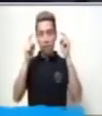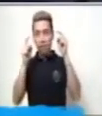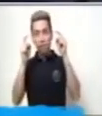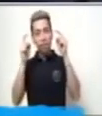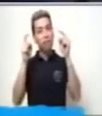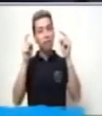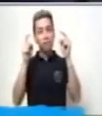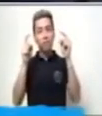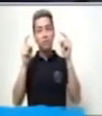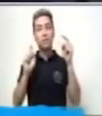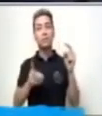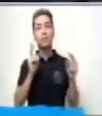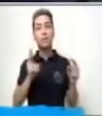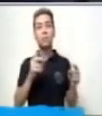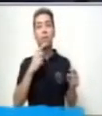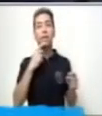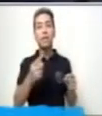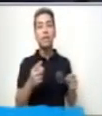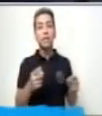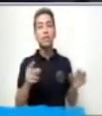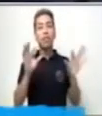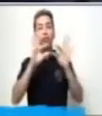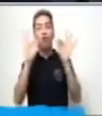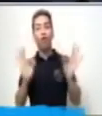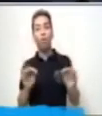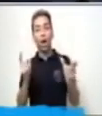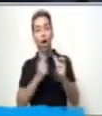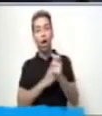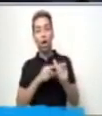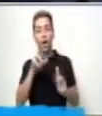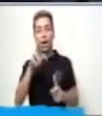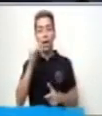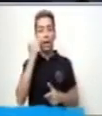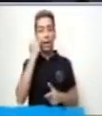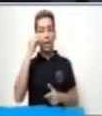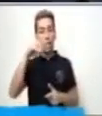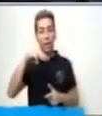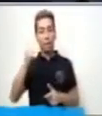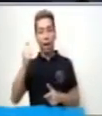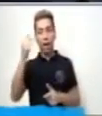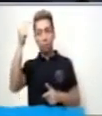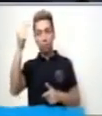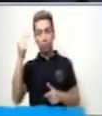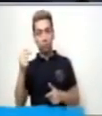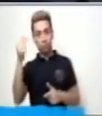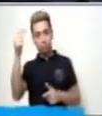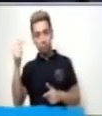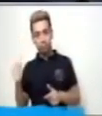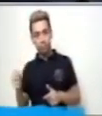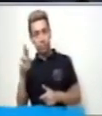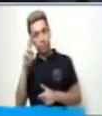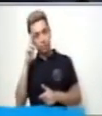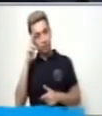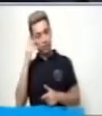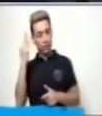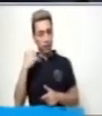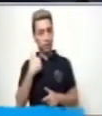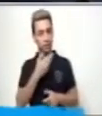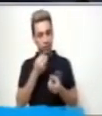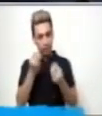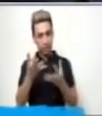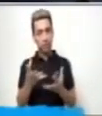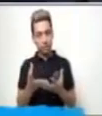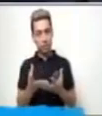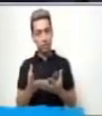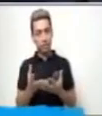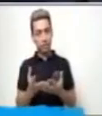lo mencionamos en formas de rimas. ¿Recuerdas el tema de las rimas? Si es así, te